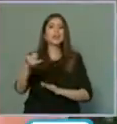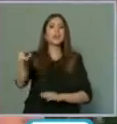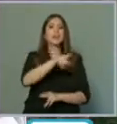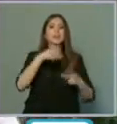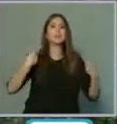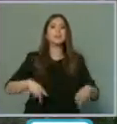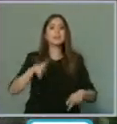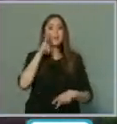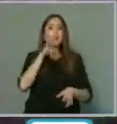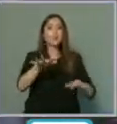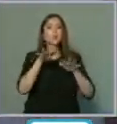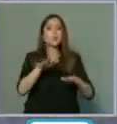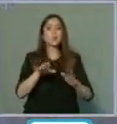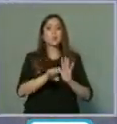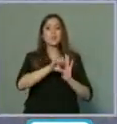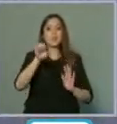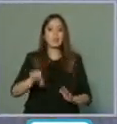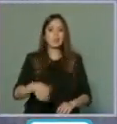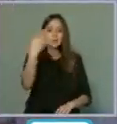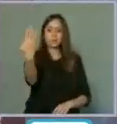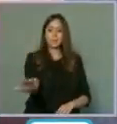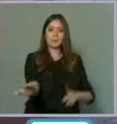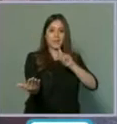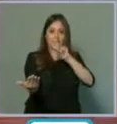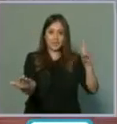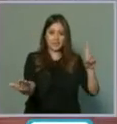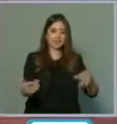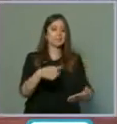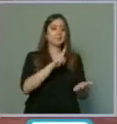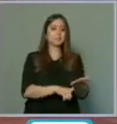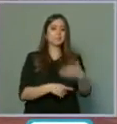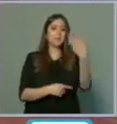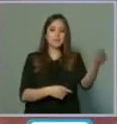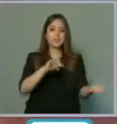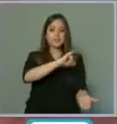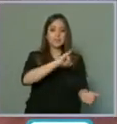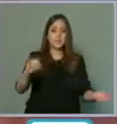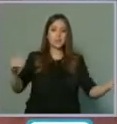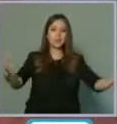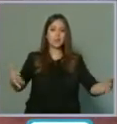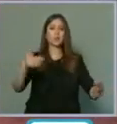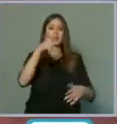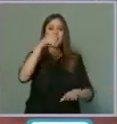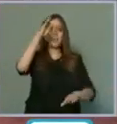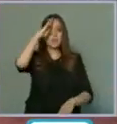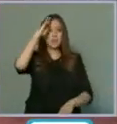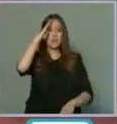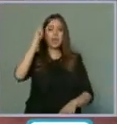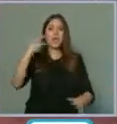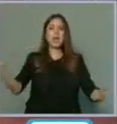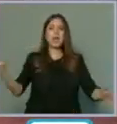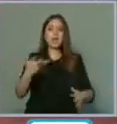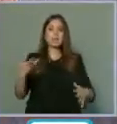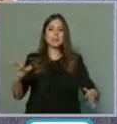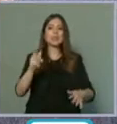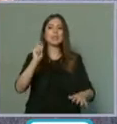la noche. Observa. Muy bien. Su mano derecha acá, su mano izquierda acá. Concéntrense, señores. Solo giramos así este modo